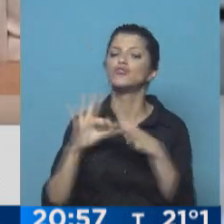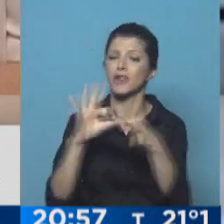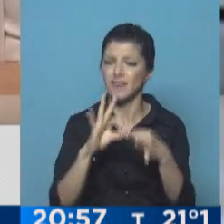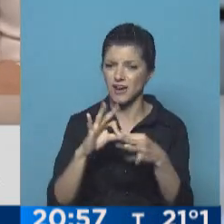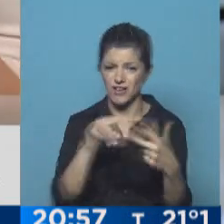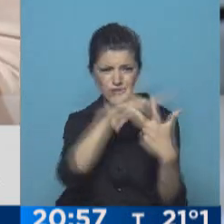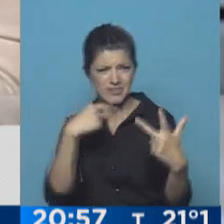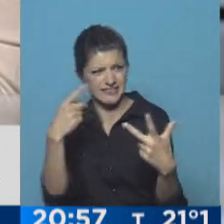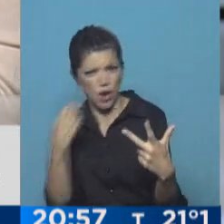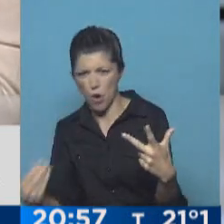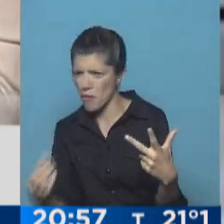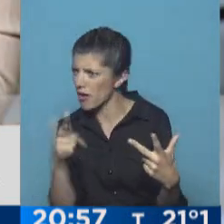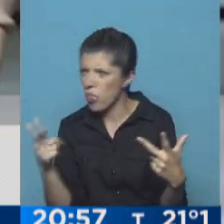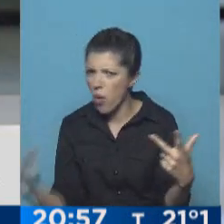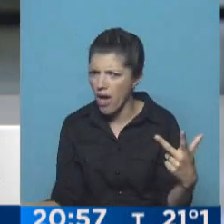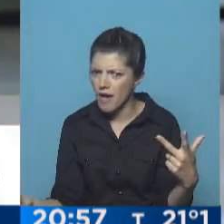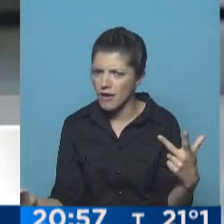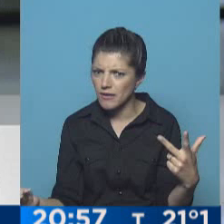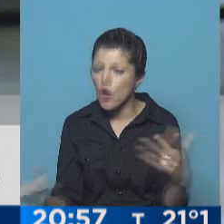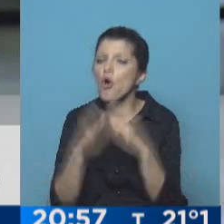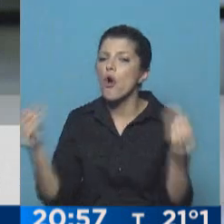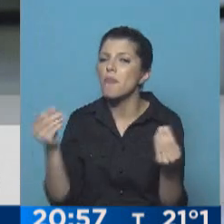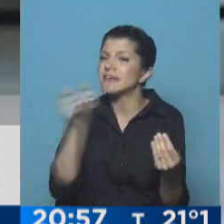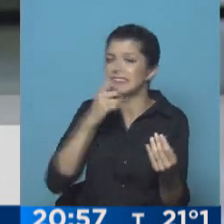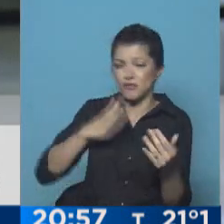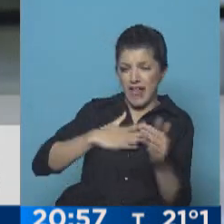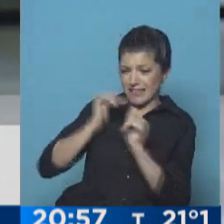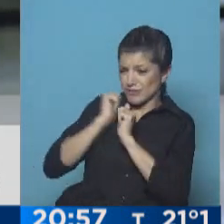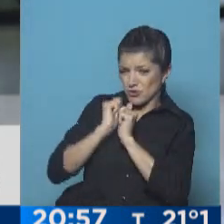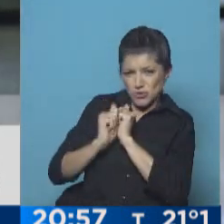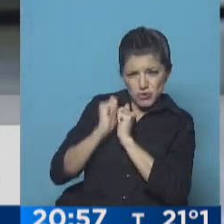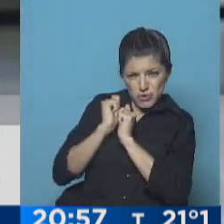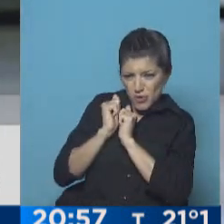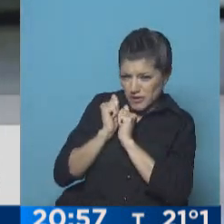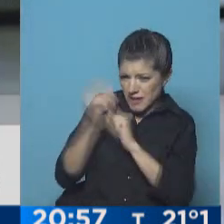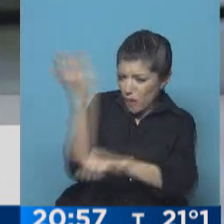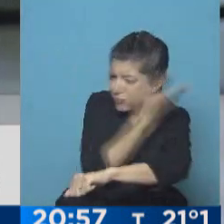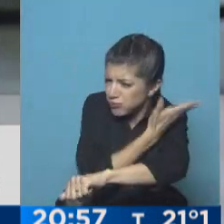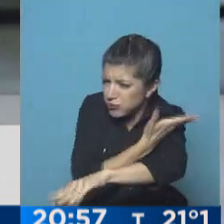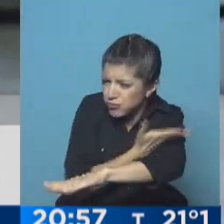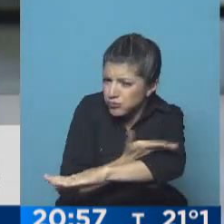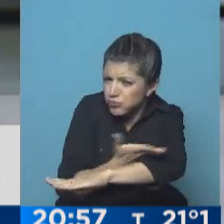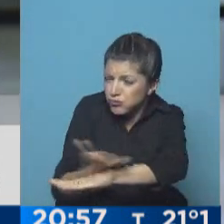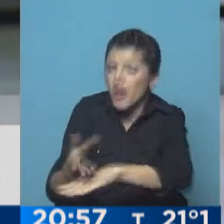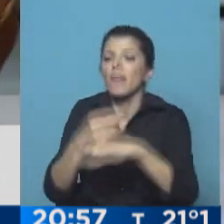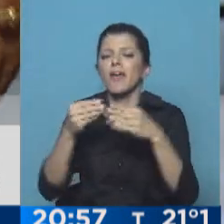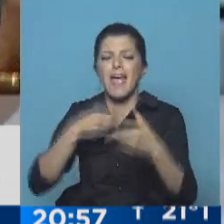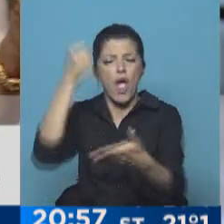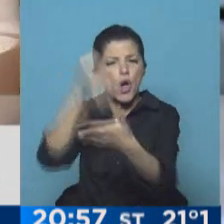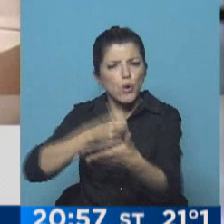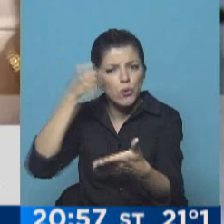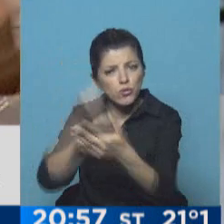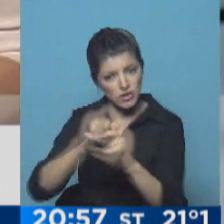solidario cómo nos van a convencer si toda nuestra historia es una historia de luchas de